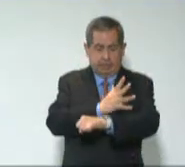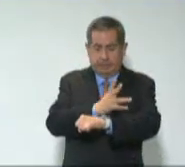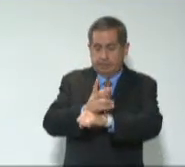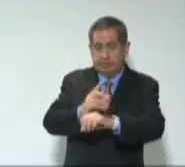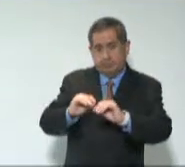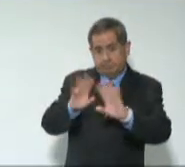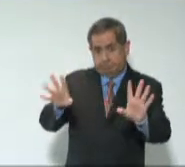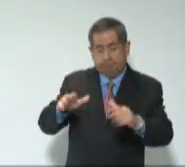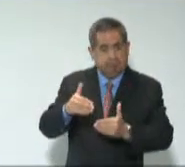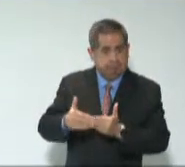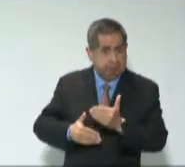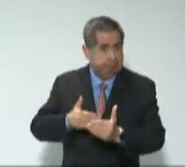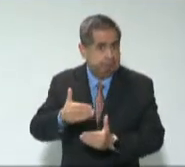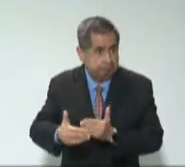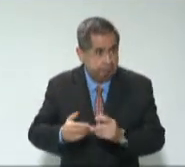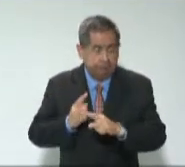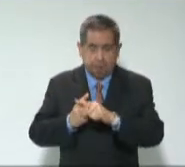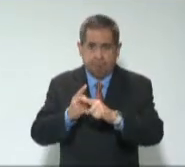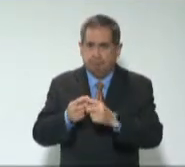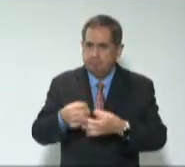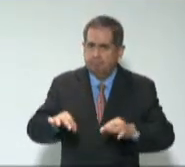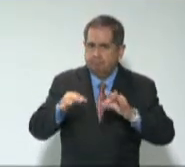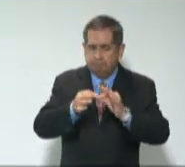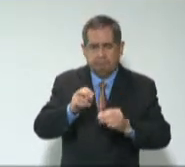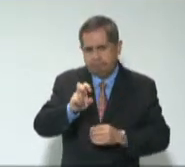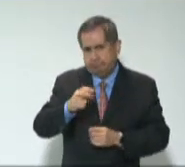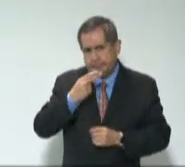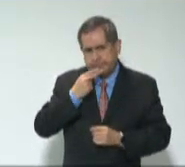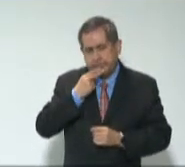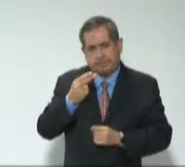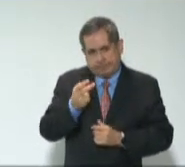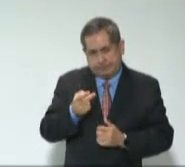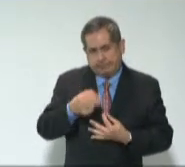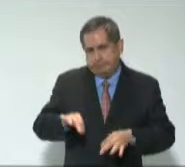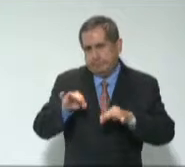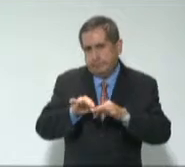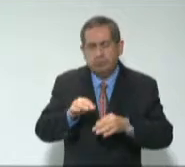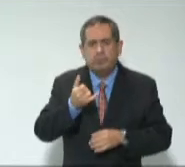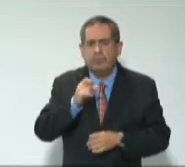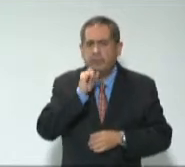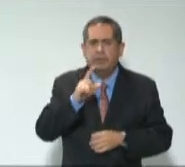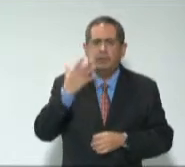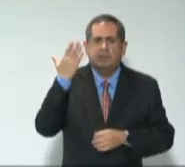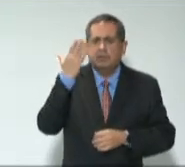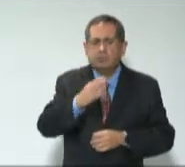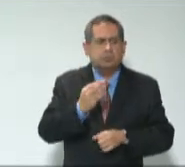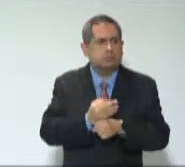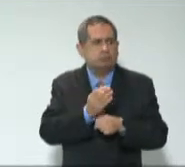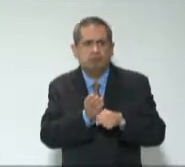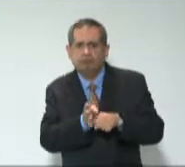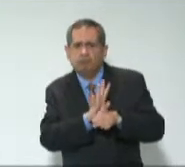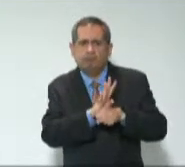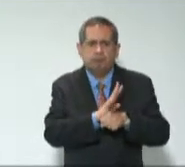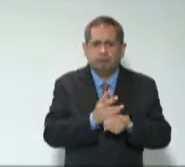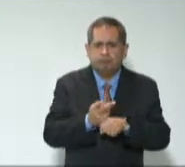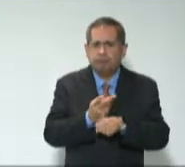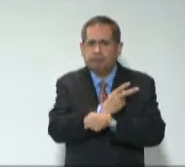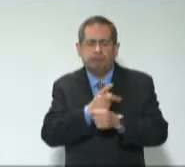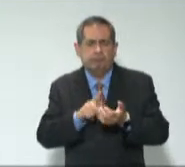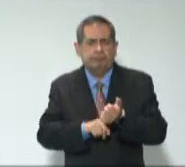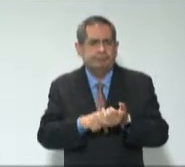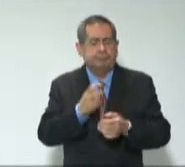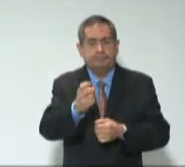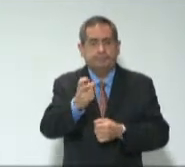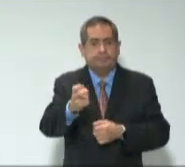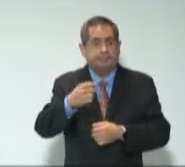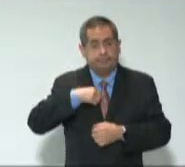proactiva hoy en día es muy importante sobre todo en en la situación de la pandemia que nos aqueja por eso